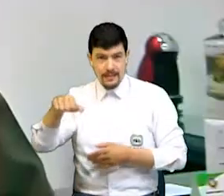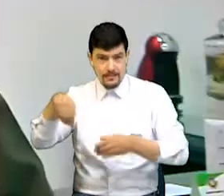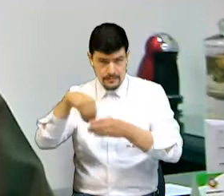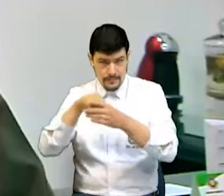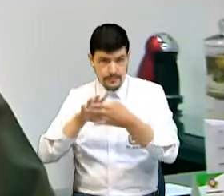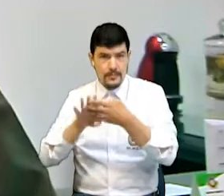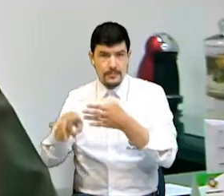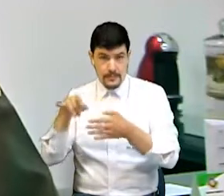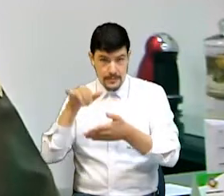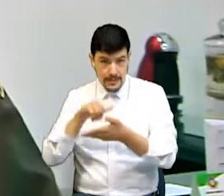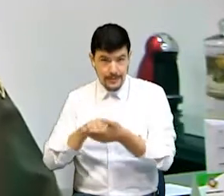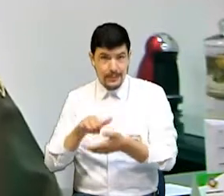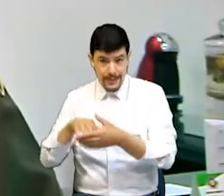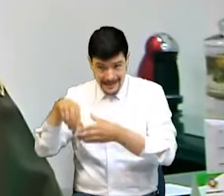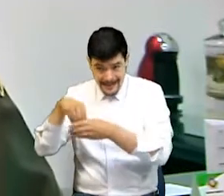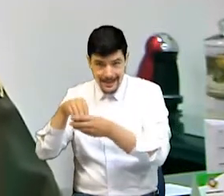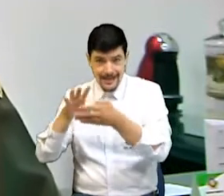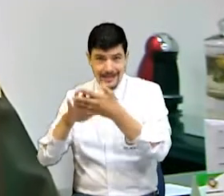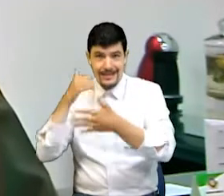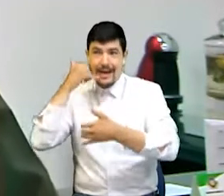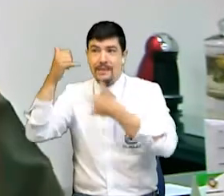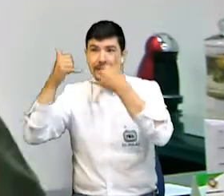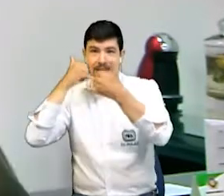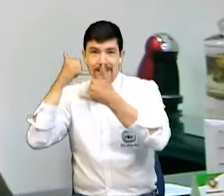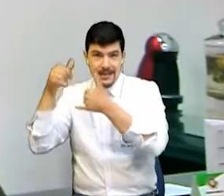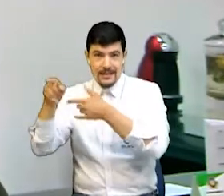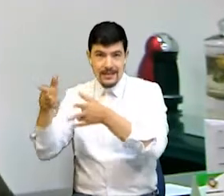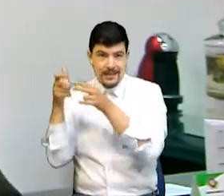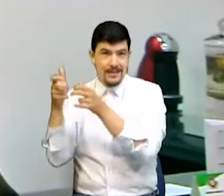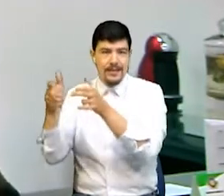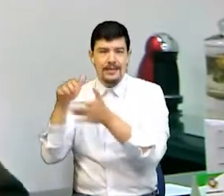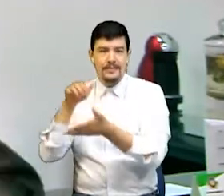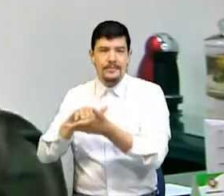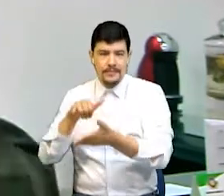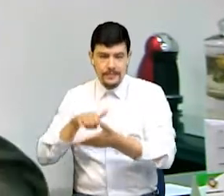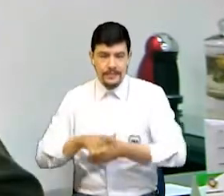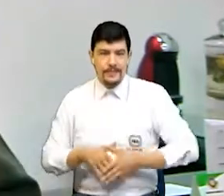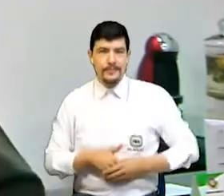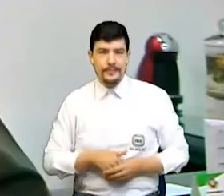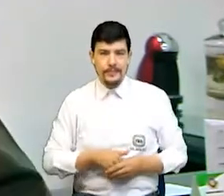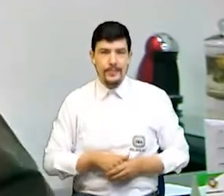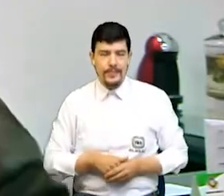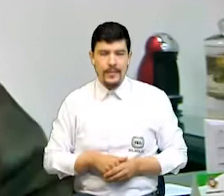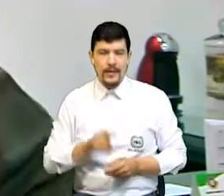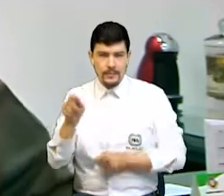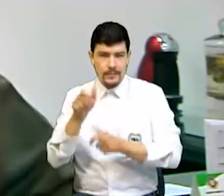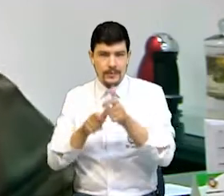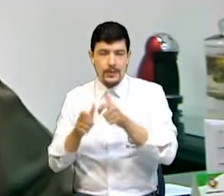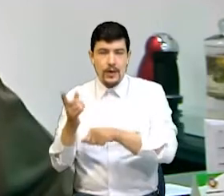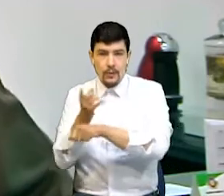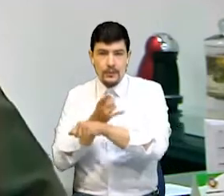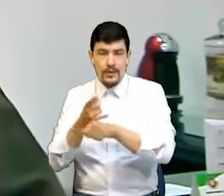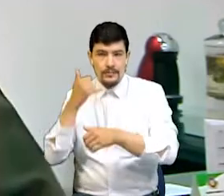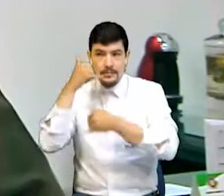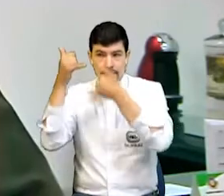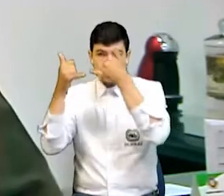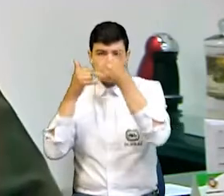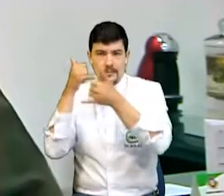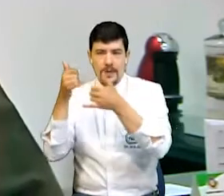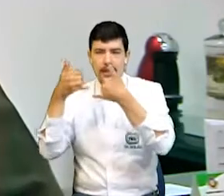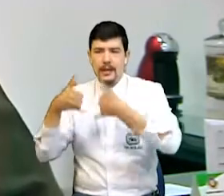casos algunos vienen desde la cárcel de picaleña donde por un medio telefónico engañan a los